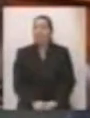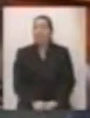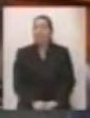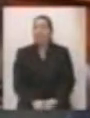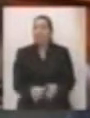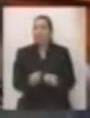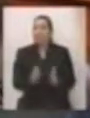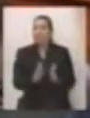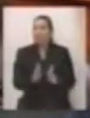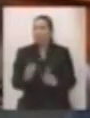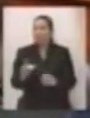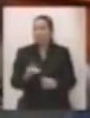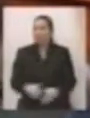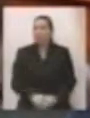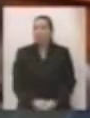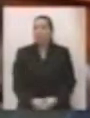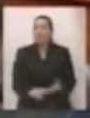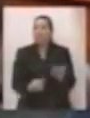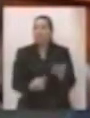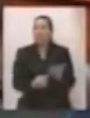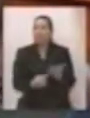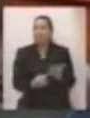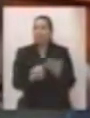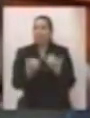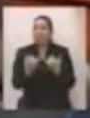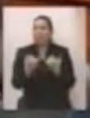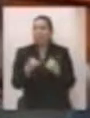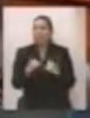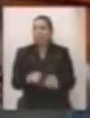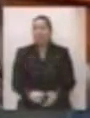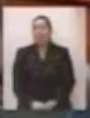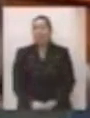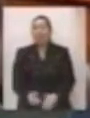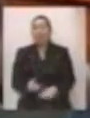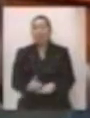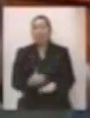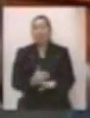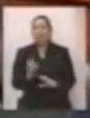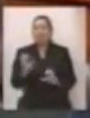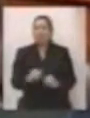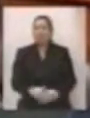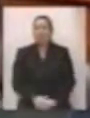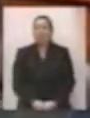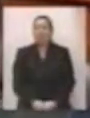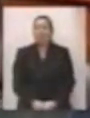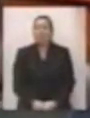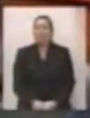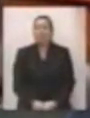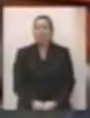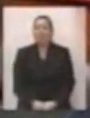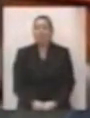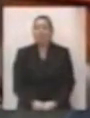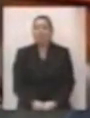de correcto y adecuado uso de la tecnología, de la informática y del desarrollo científico, señor. Y,